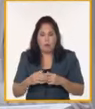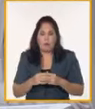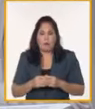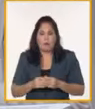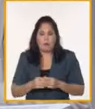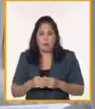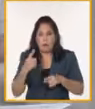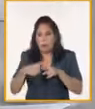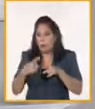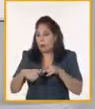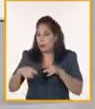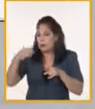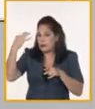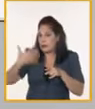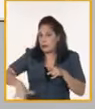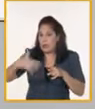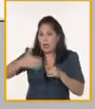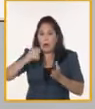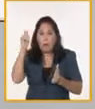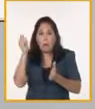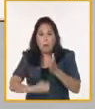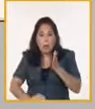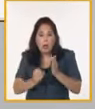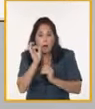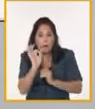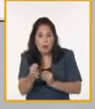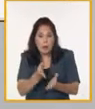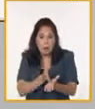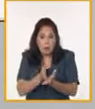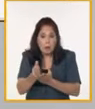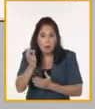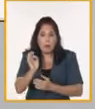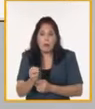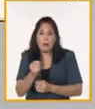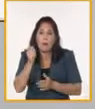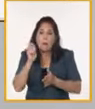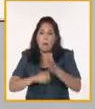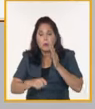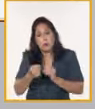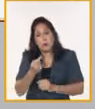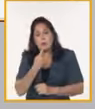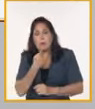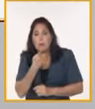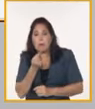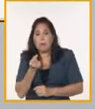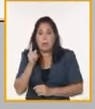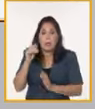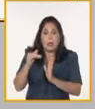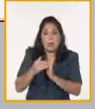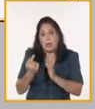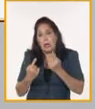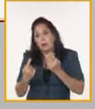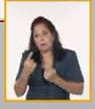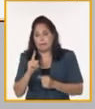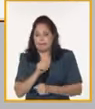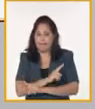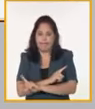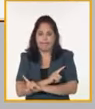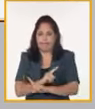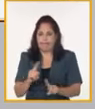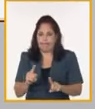y no puede ser que las multas se mantengan en el mismo nivel sin incremento eso Tuvo una mirada Tuvo una rectificación y